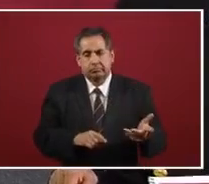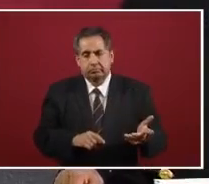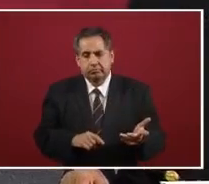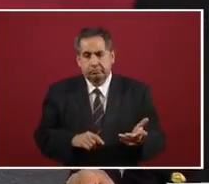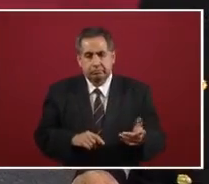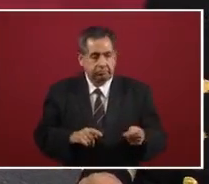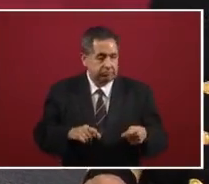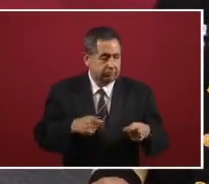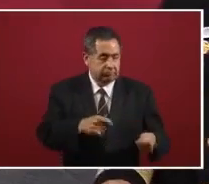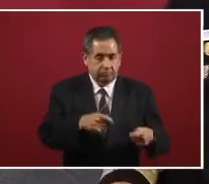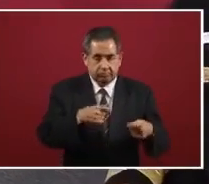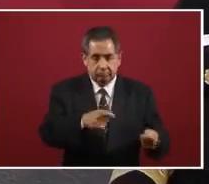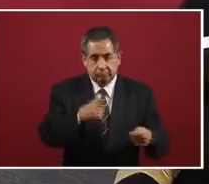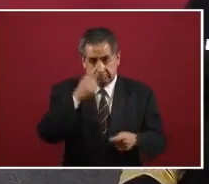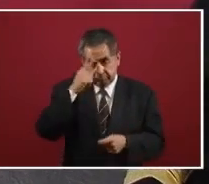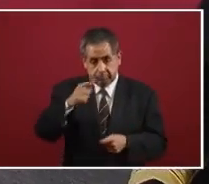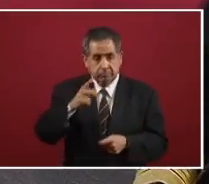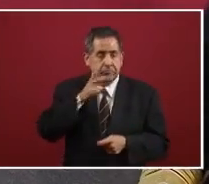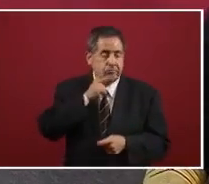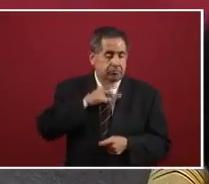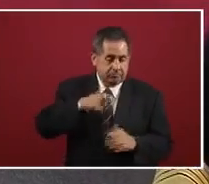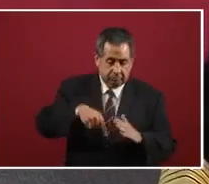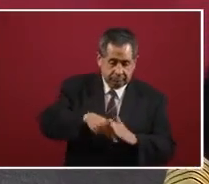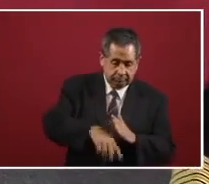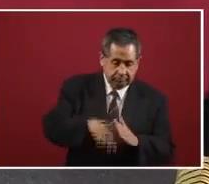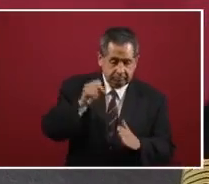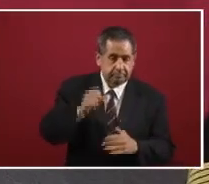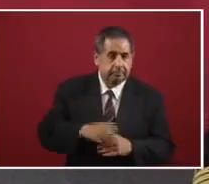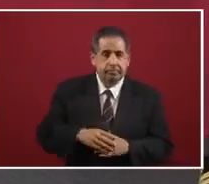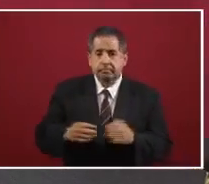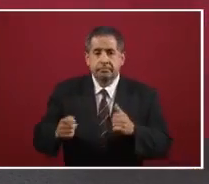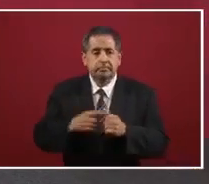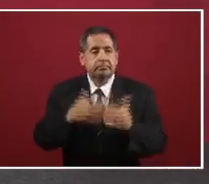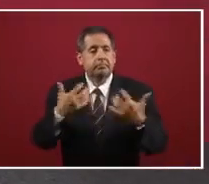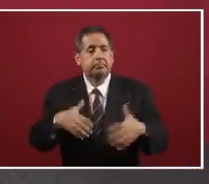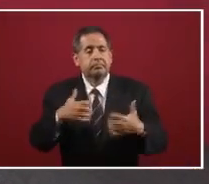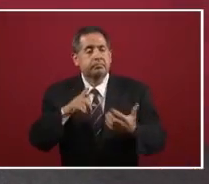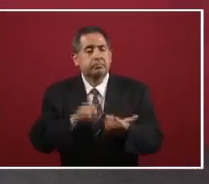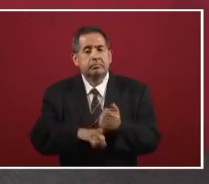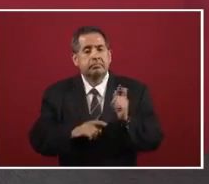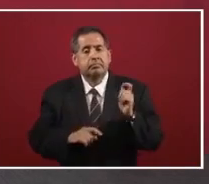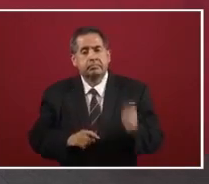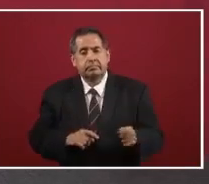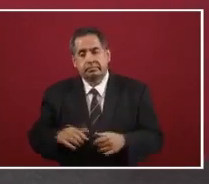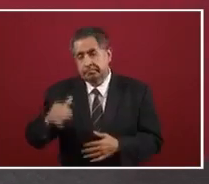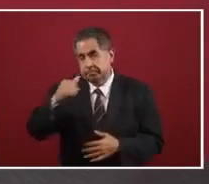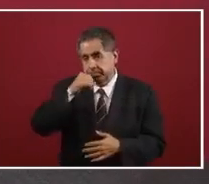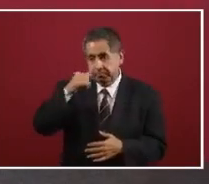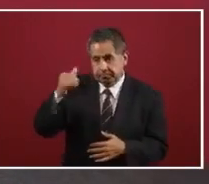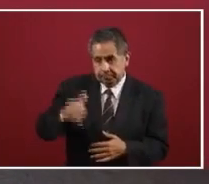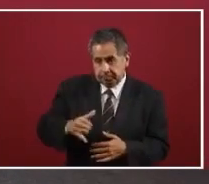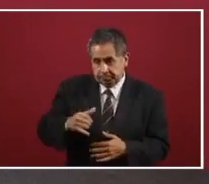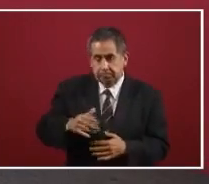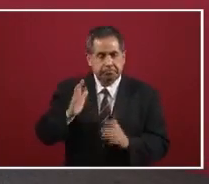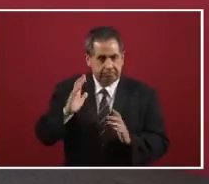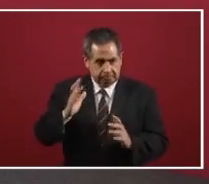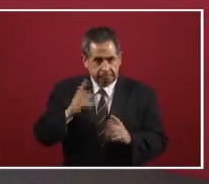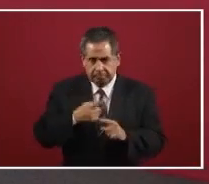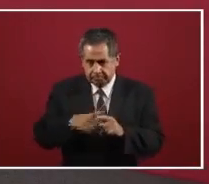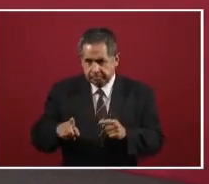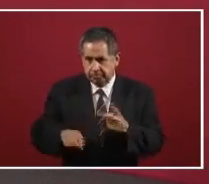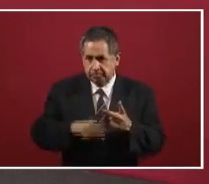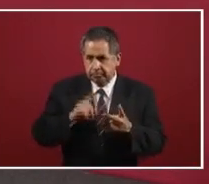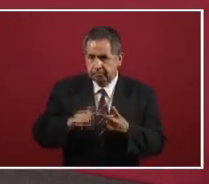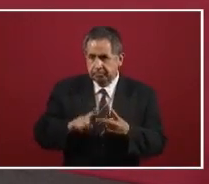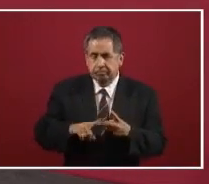otorgaron a extraer petróleo. La primera empresa fue una empresa italiana y la segunda